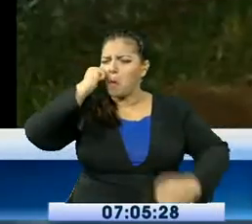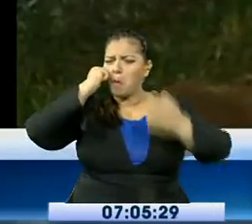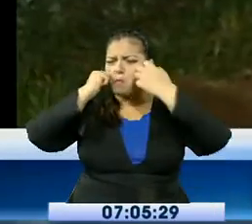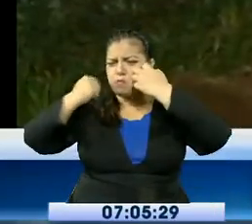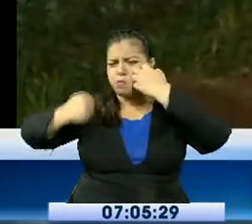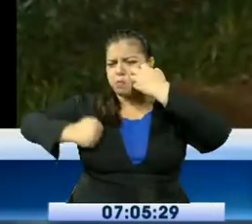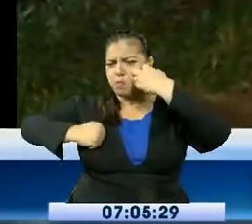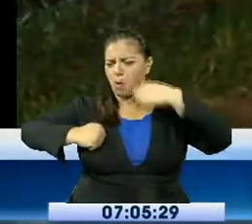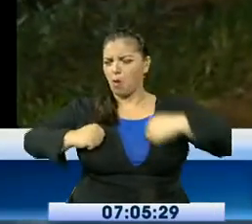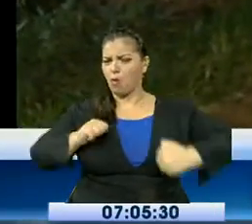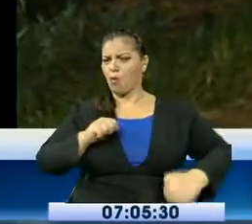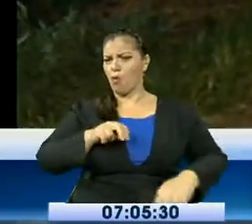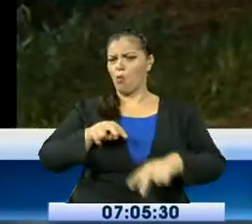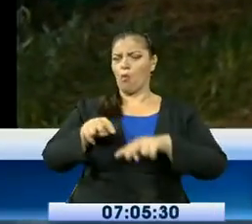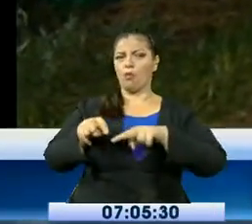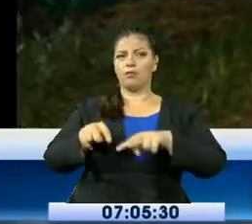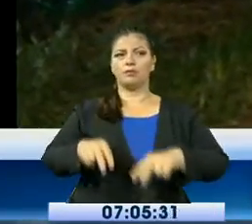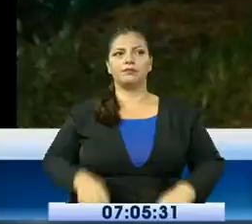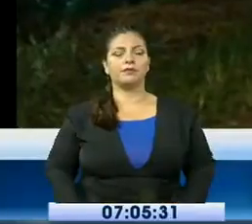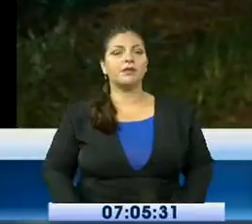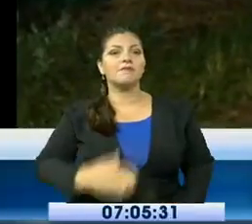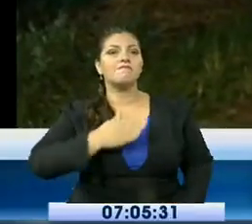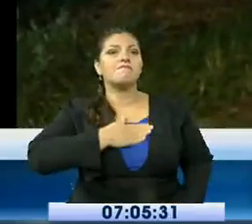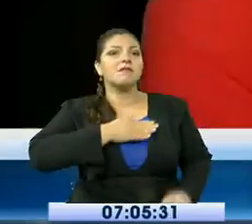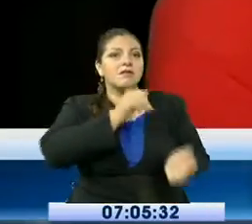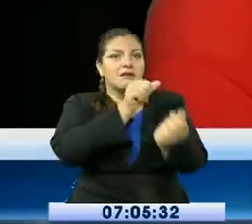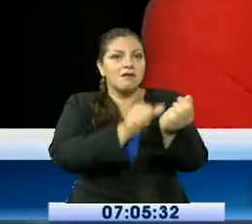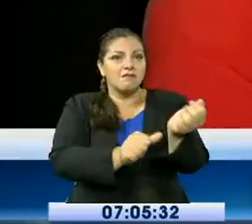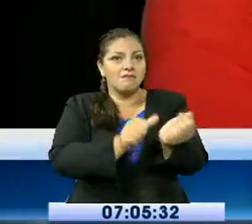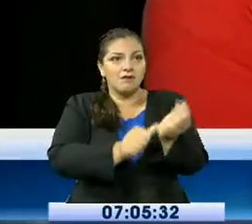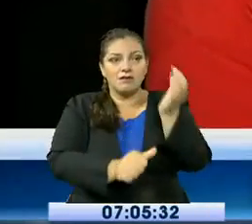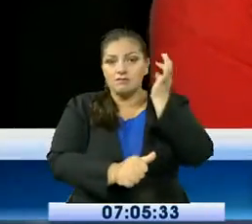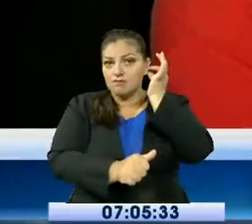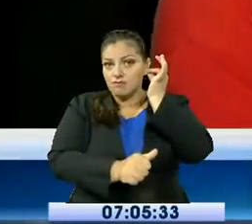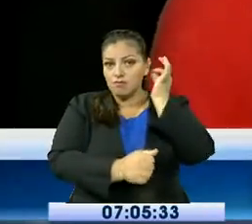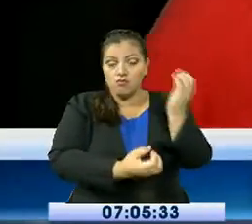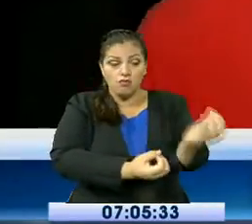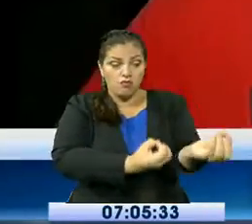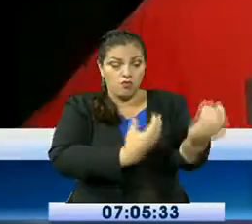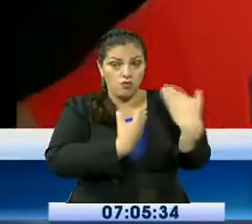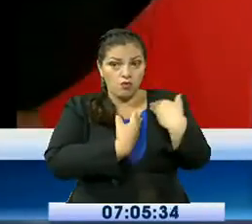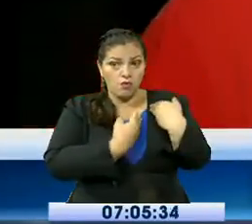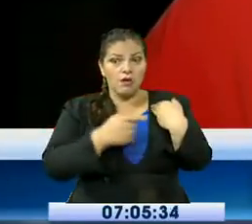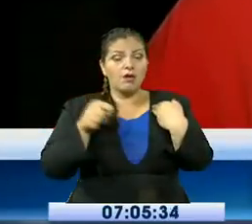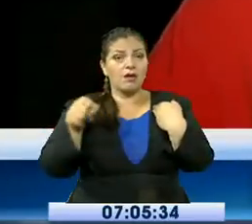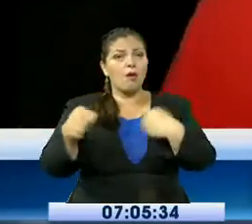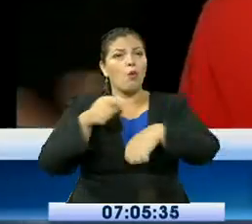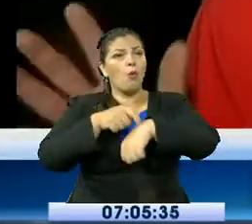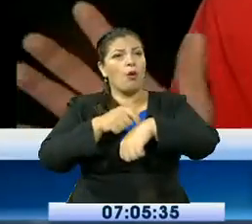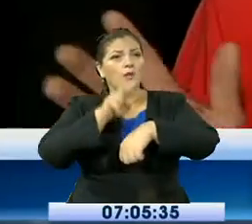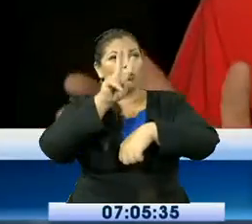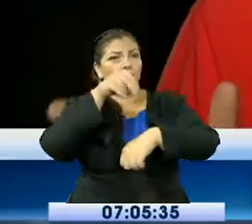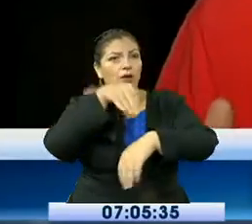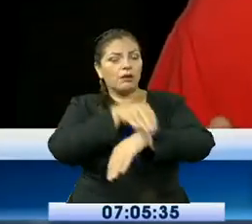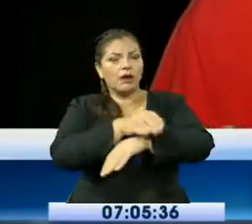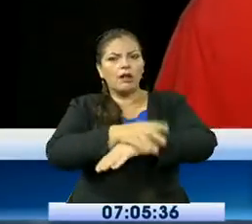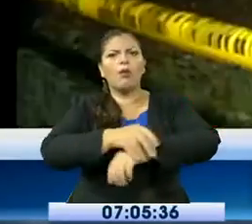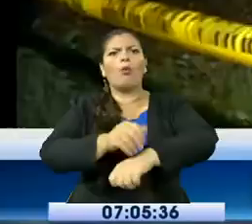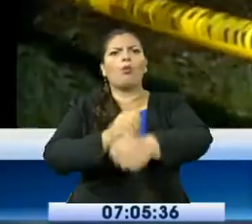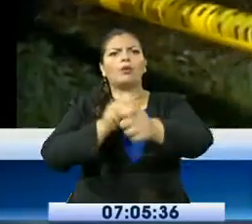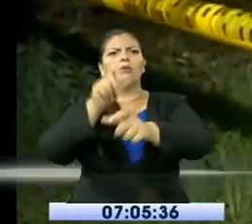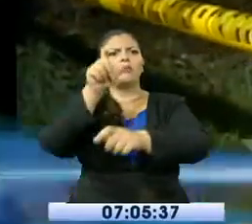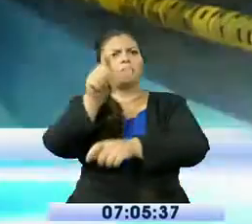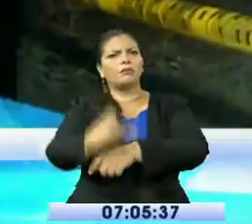hermano dice que una persona ha pasado con él a las 2 de la tarde, después a las 3 de la tarde salió, y no, mi hermano ha